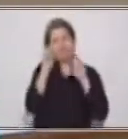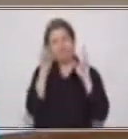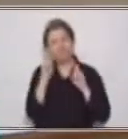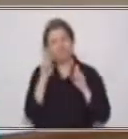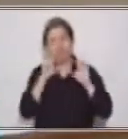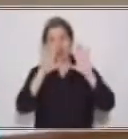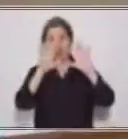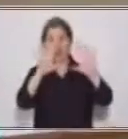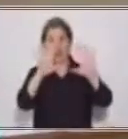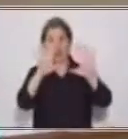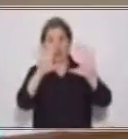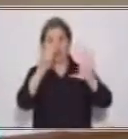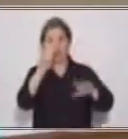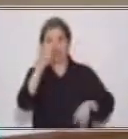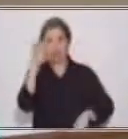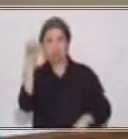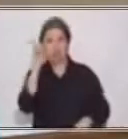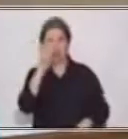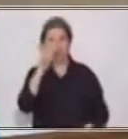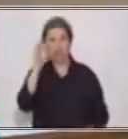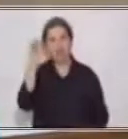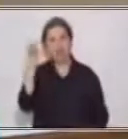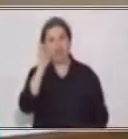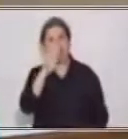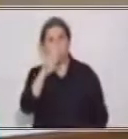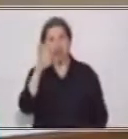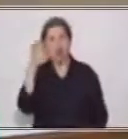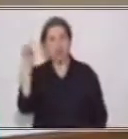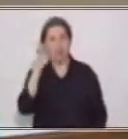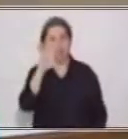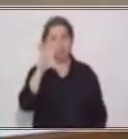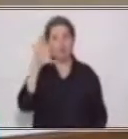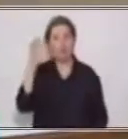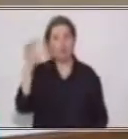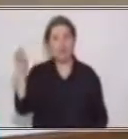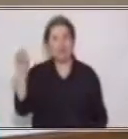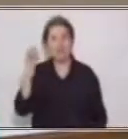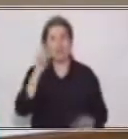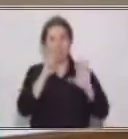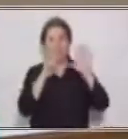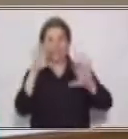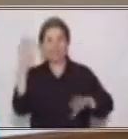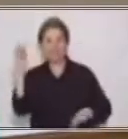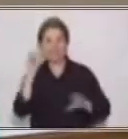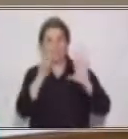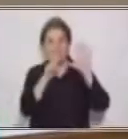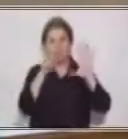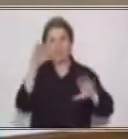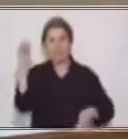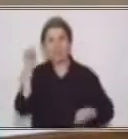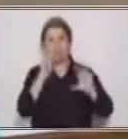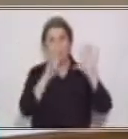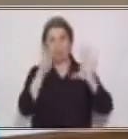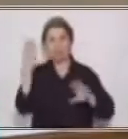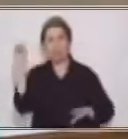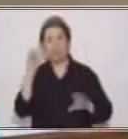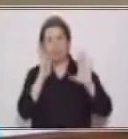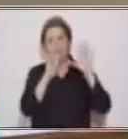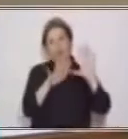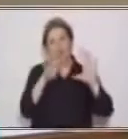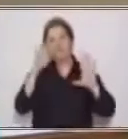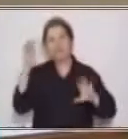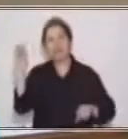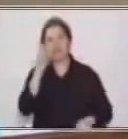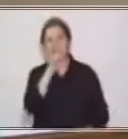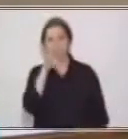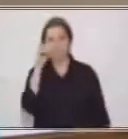10, 20, 30, 40, 50, 60, 70, 80, 90 y